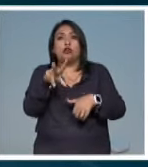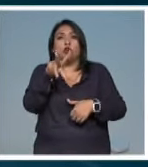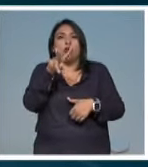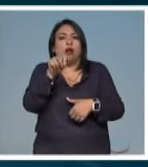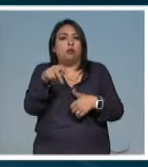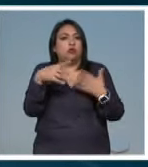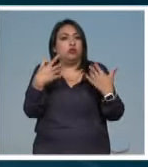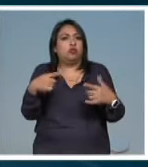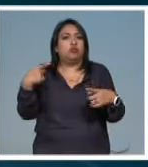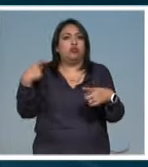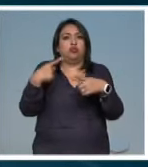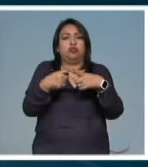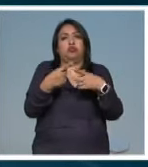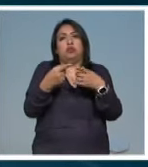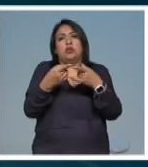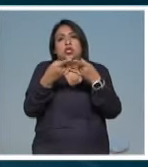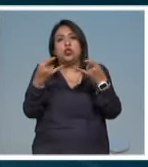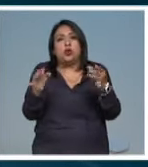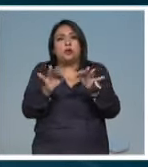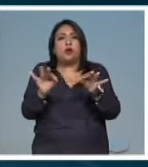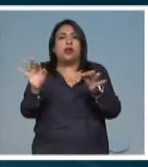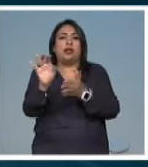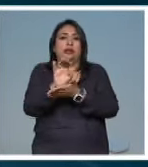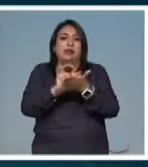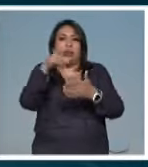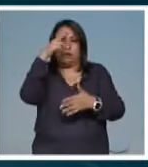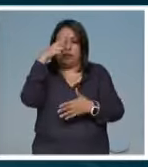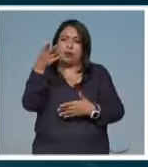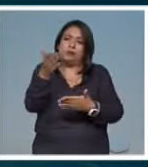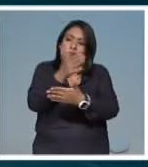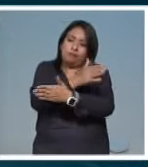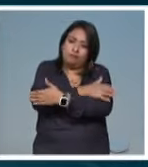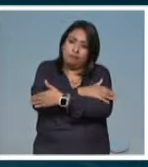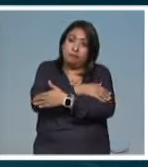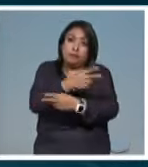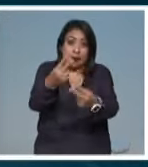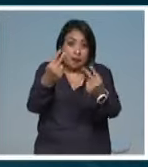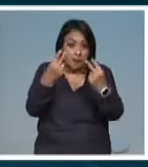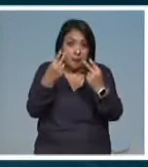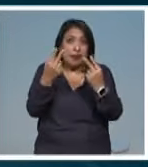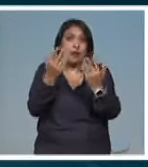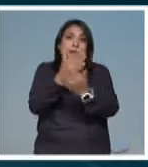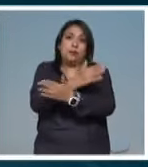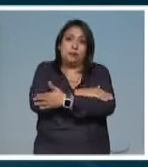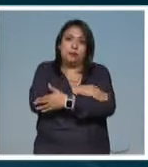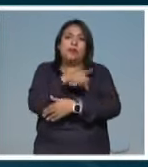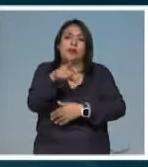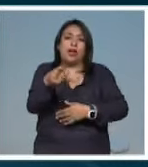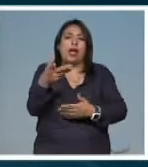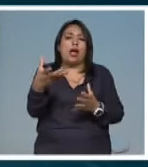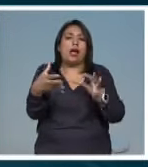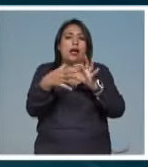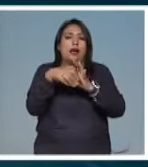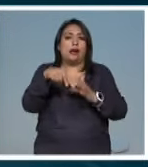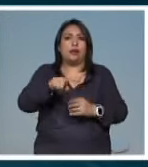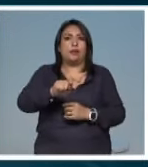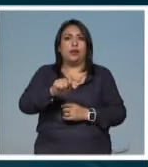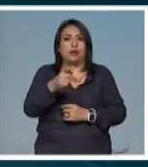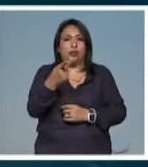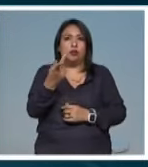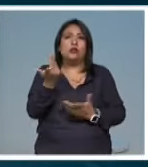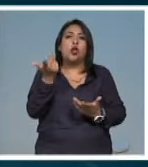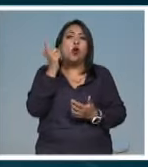hecho historia en los escenarios mexicanos. Le mandamos un gran abrazo si nos está viendo. Es muy cercano a Canal 22, así que